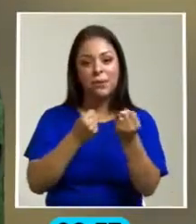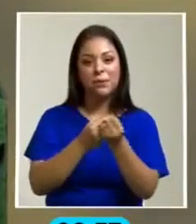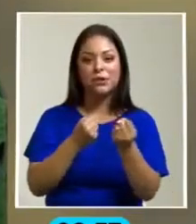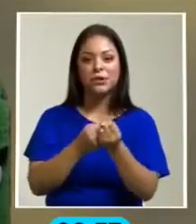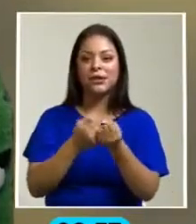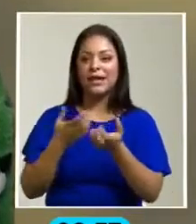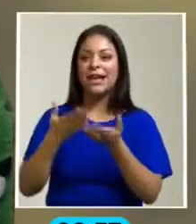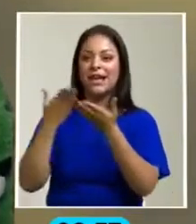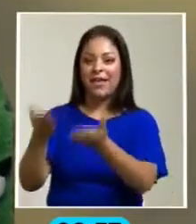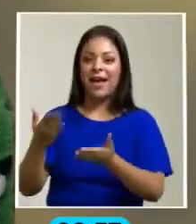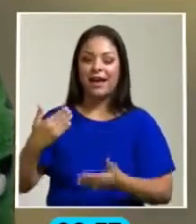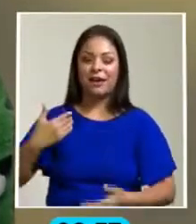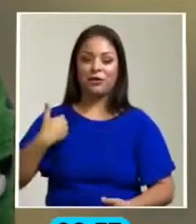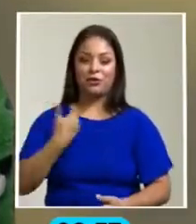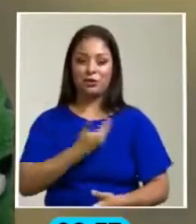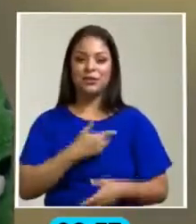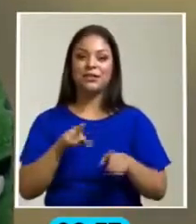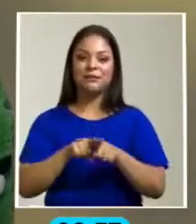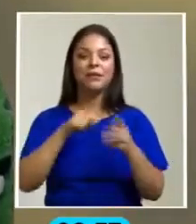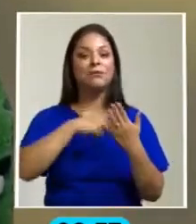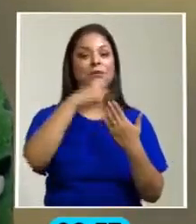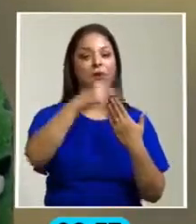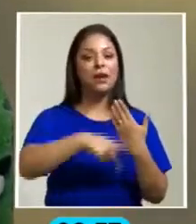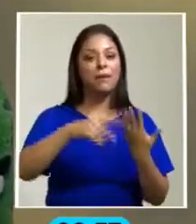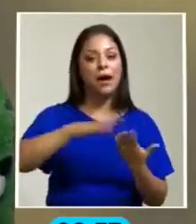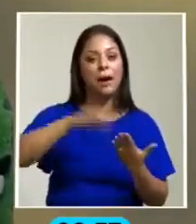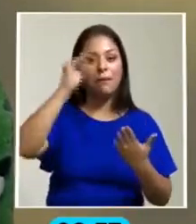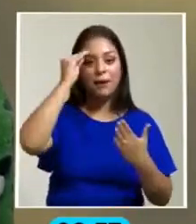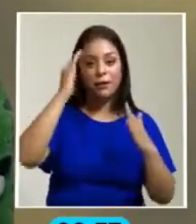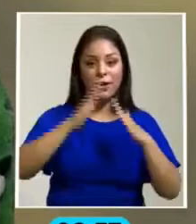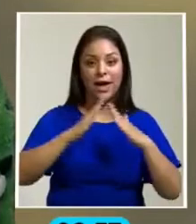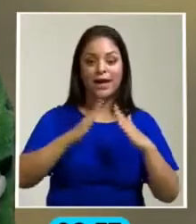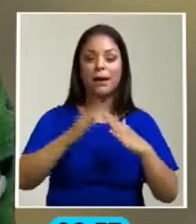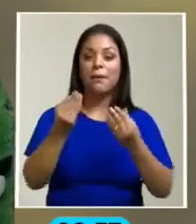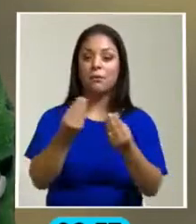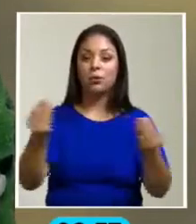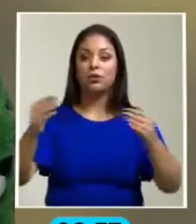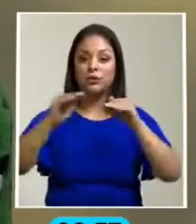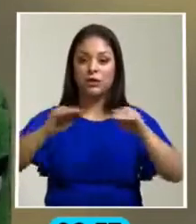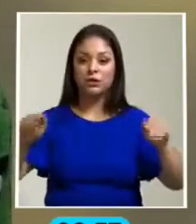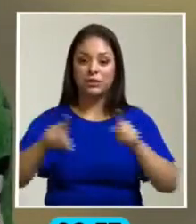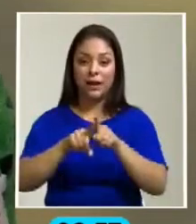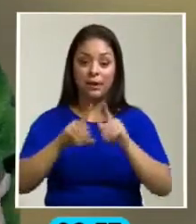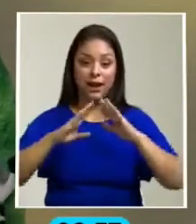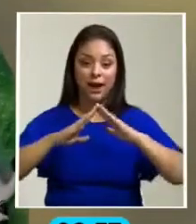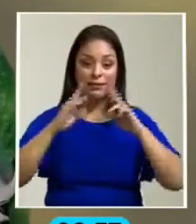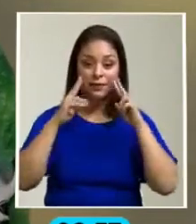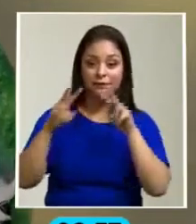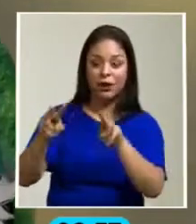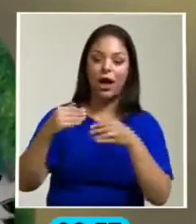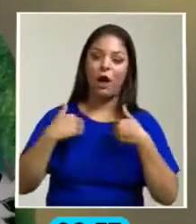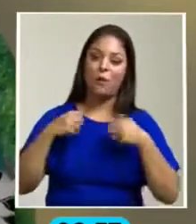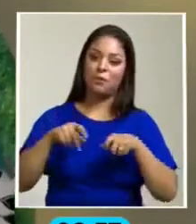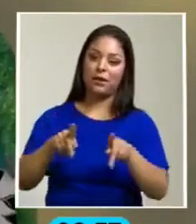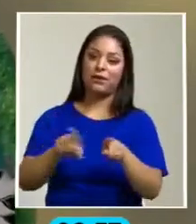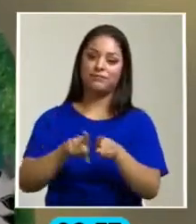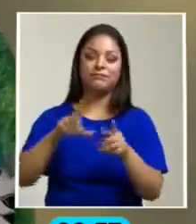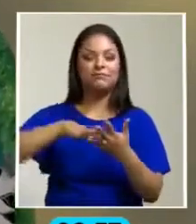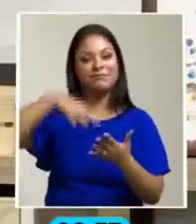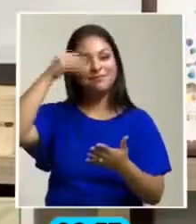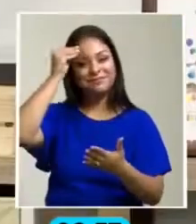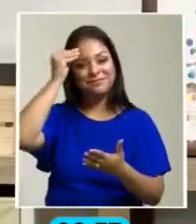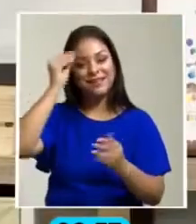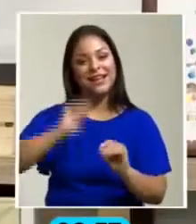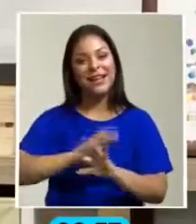nos dan a nosotros y al programa Aprende en Casa, para que muchos otros niños que están en las casas viéndolo pues tengan la oportunidad también de aprender. Claro que sí,